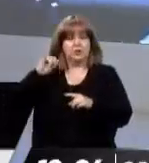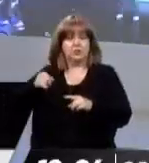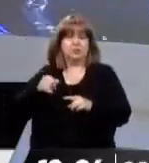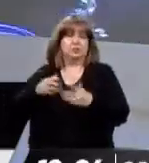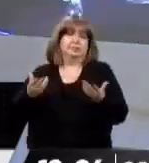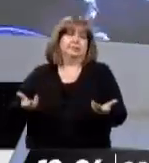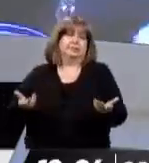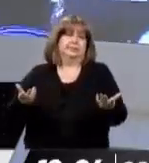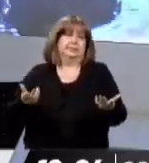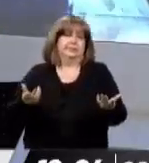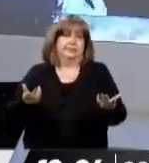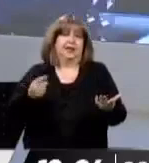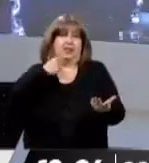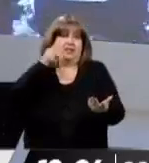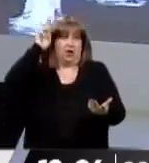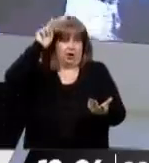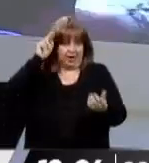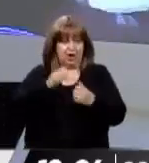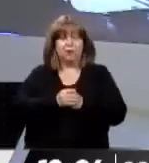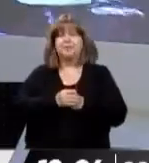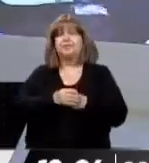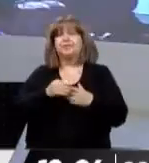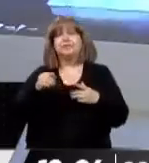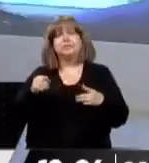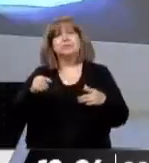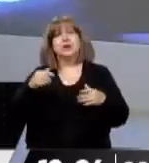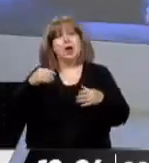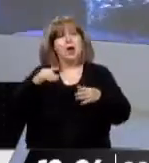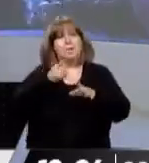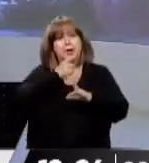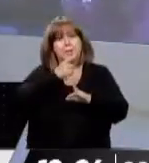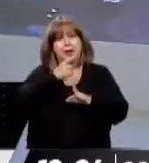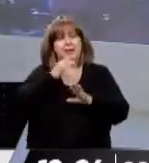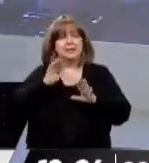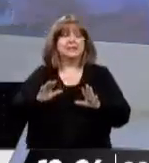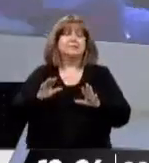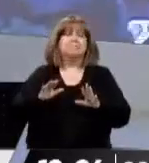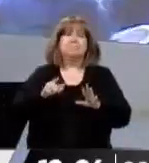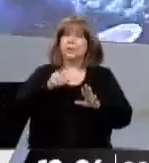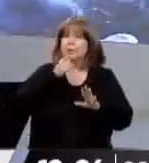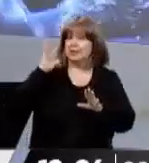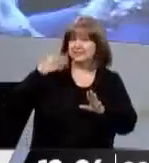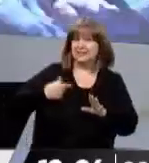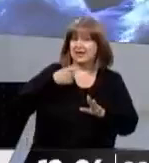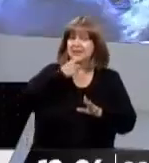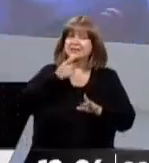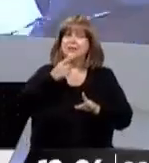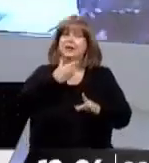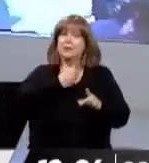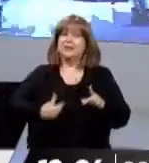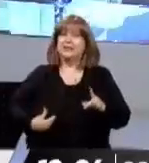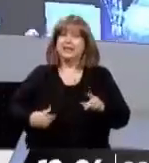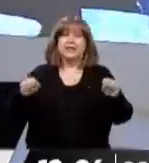en una agenda dispuesta de antemano. Esto no fue más bien sorpresivo, sí, digo, sí, lo que también puede haber encontrado a varios con planes ya hechos y bueno. Sí. Bueno, si al